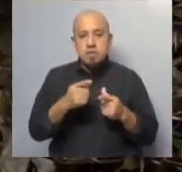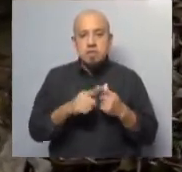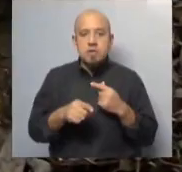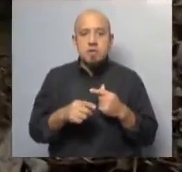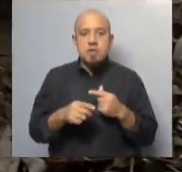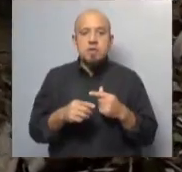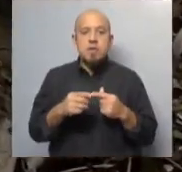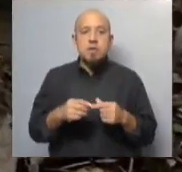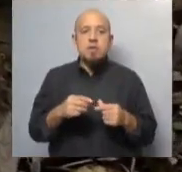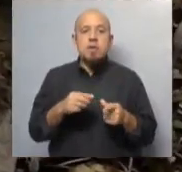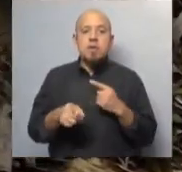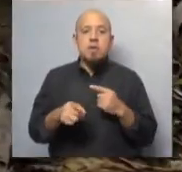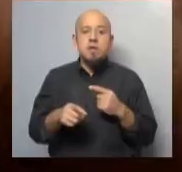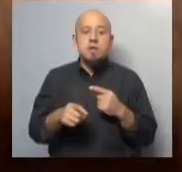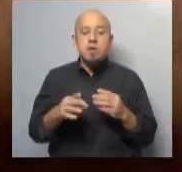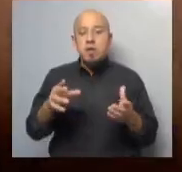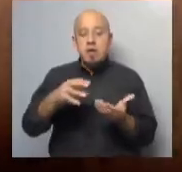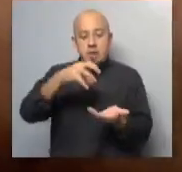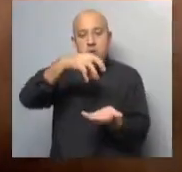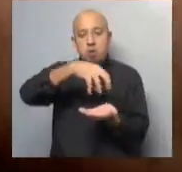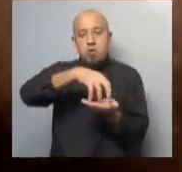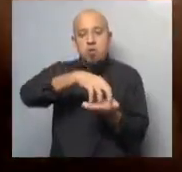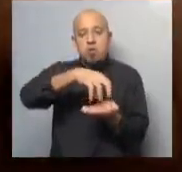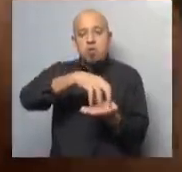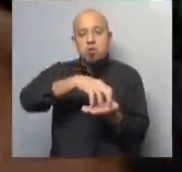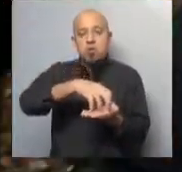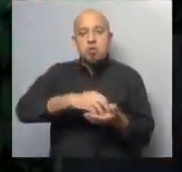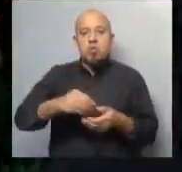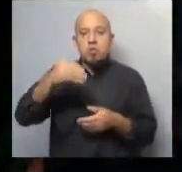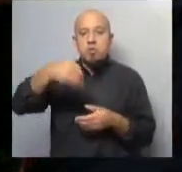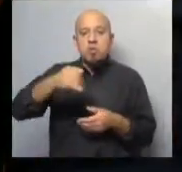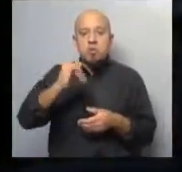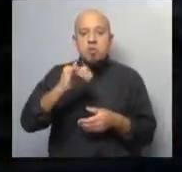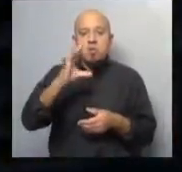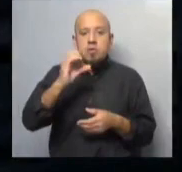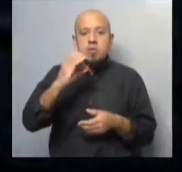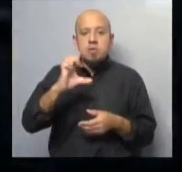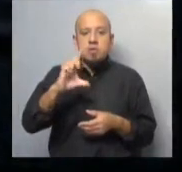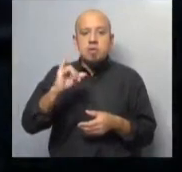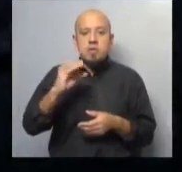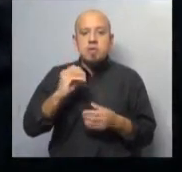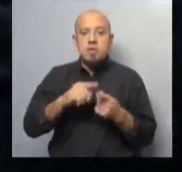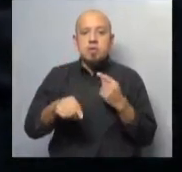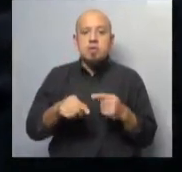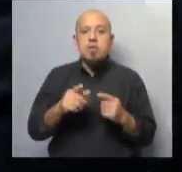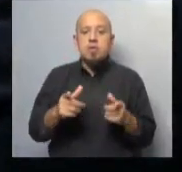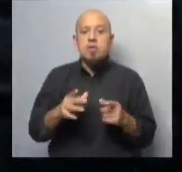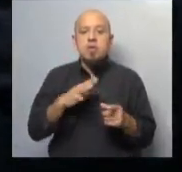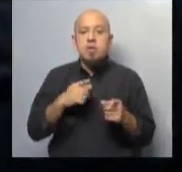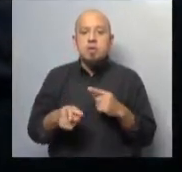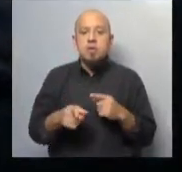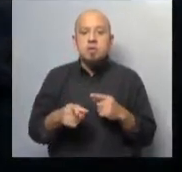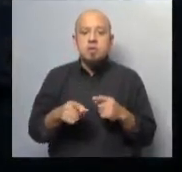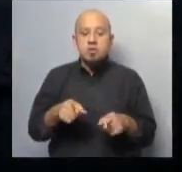parece el árbol de Avatar. El cuerpo de los hongos se llama micelio y está formado por filamentos microscópicos que crecen en el lugar que